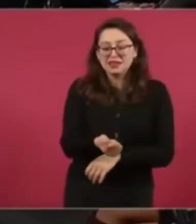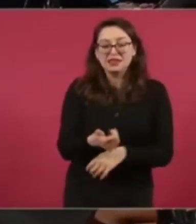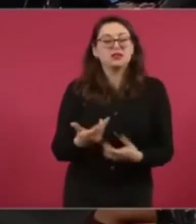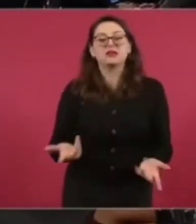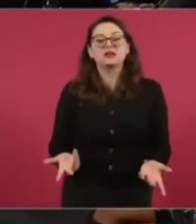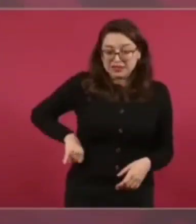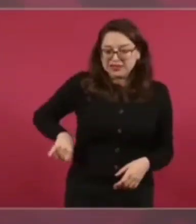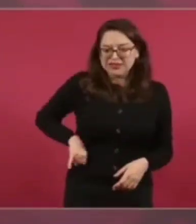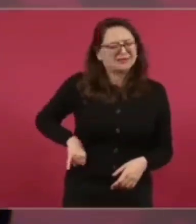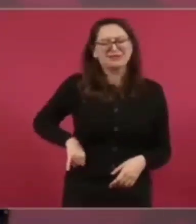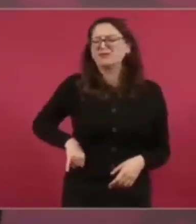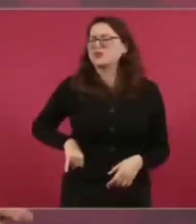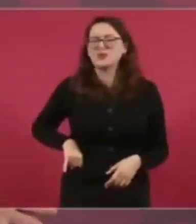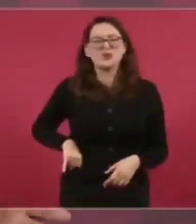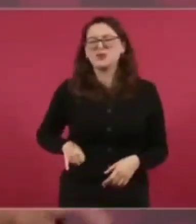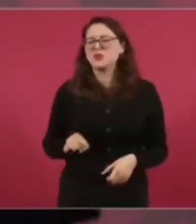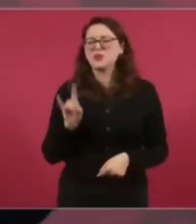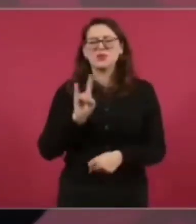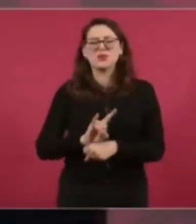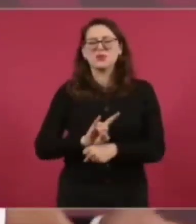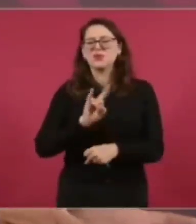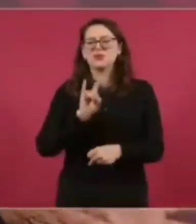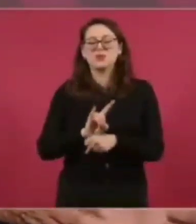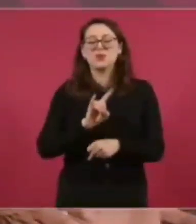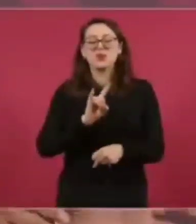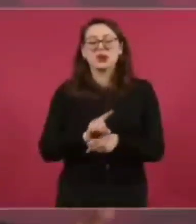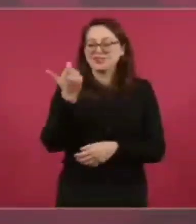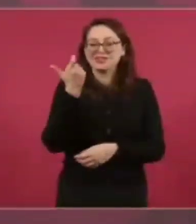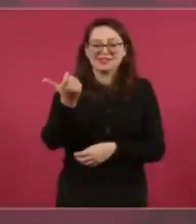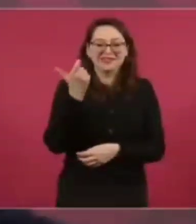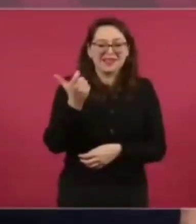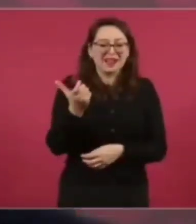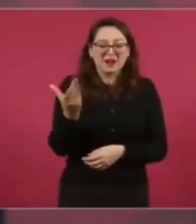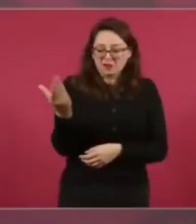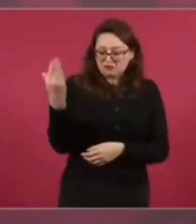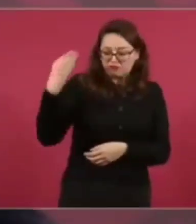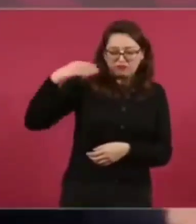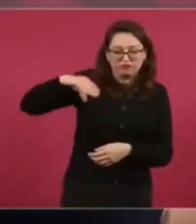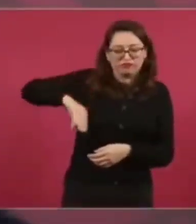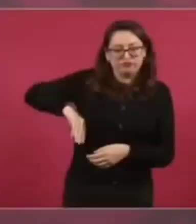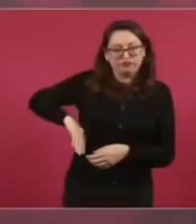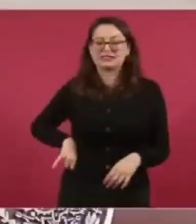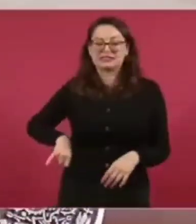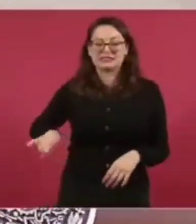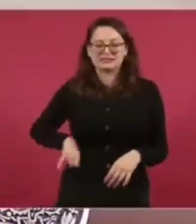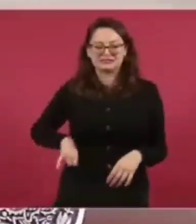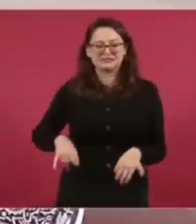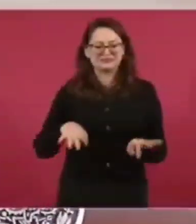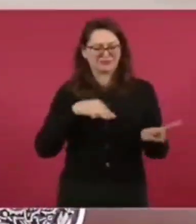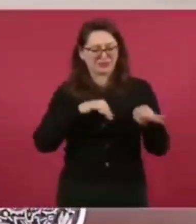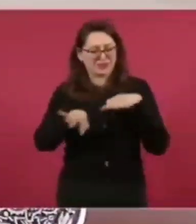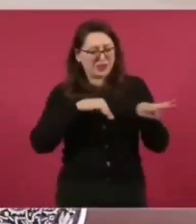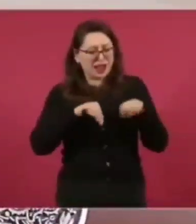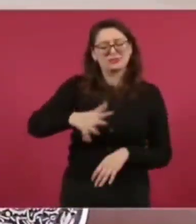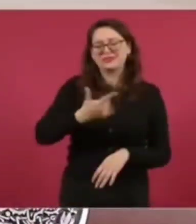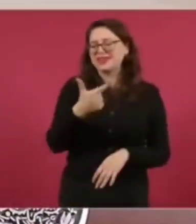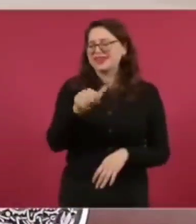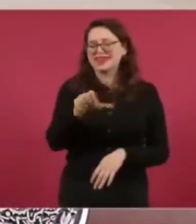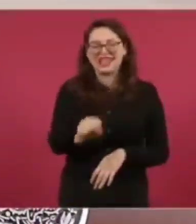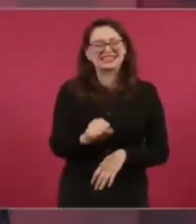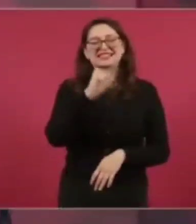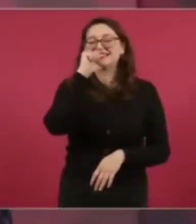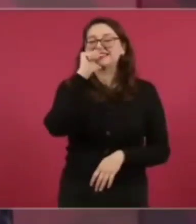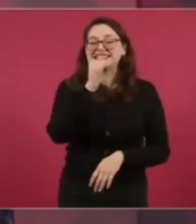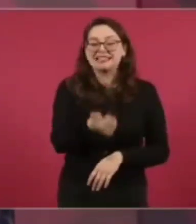gas? No. Lo que les importaba eran los contratos. No sacaban petróleo, no sacaban gas. ¿Cómo no iban a saber que el